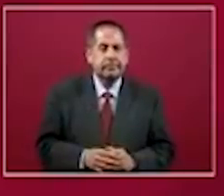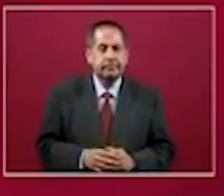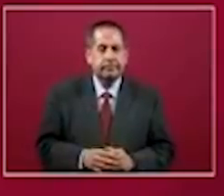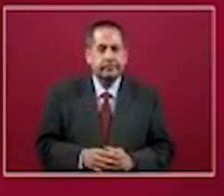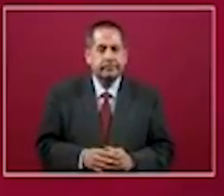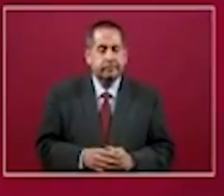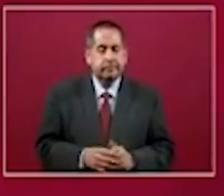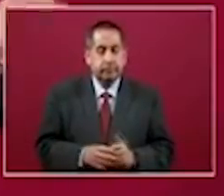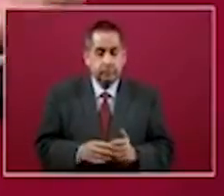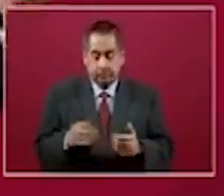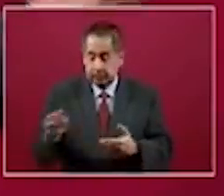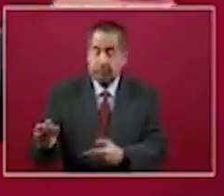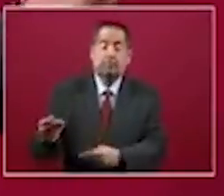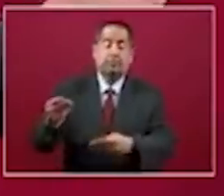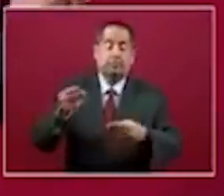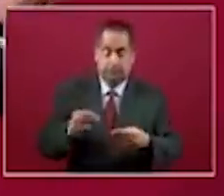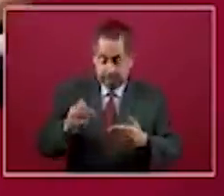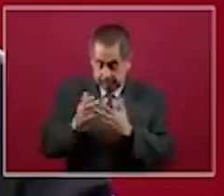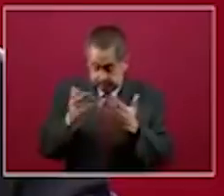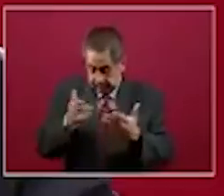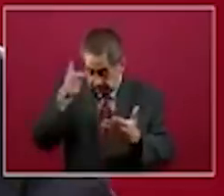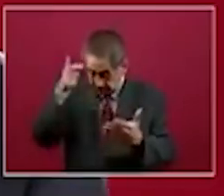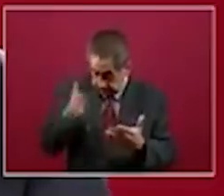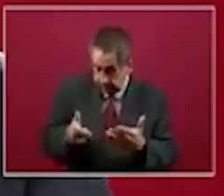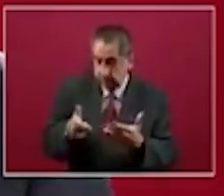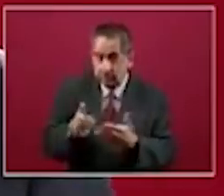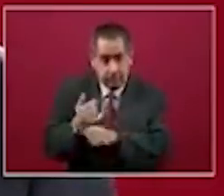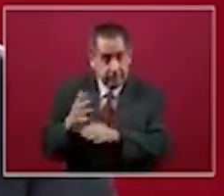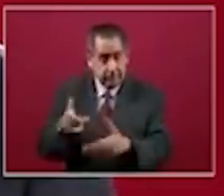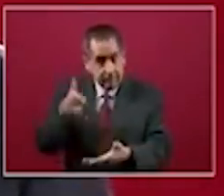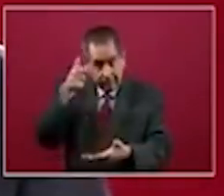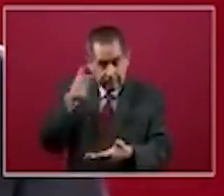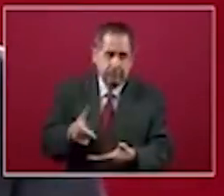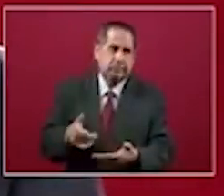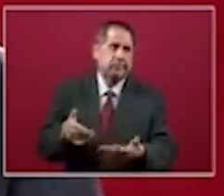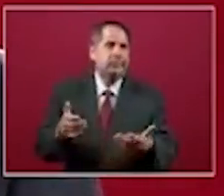Y cuando me da el informe y veo